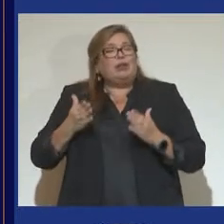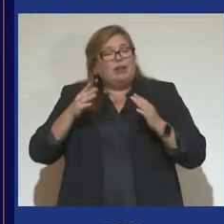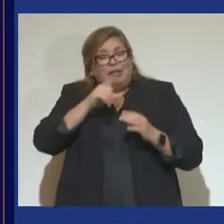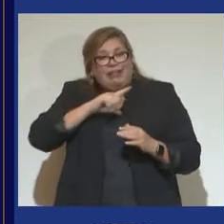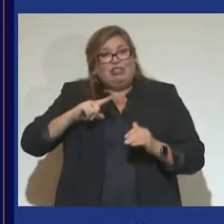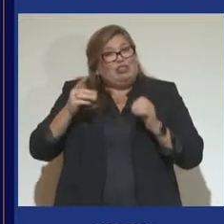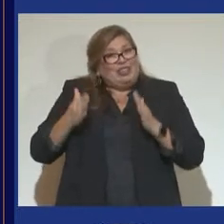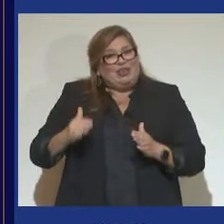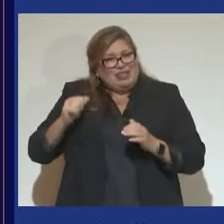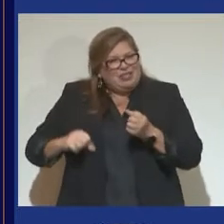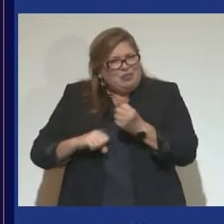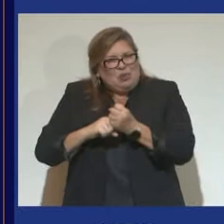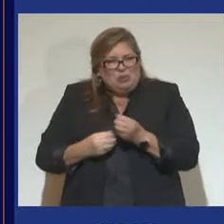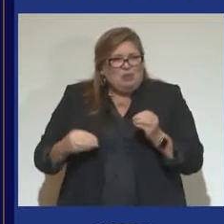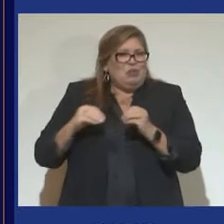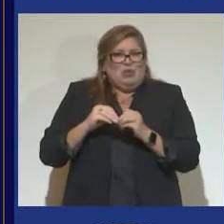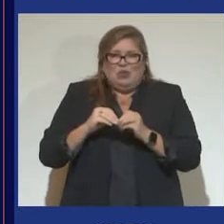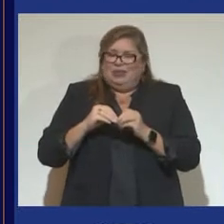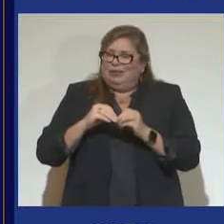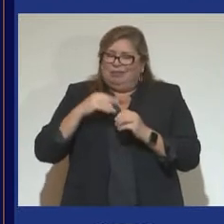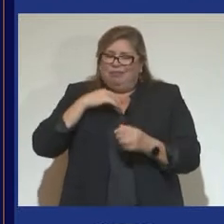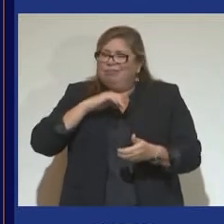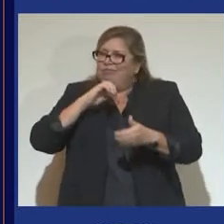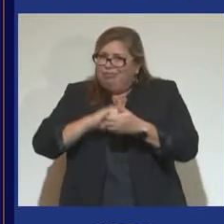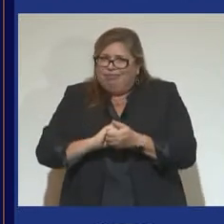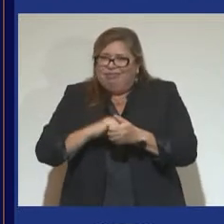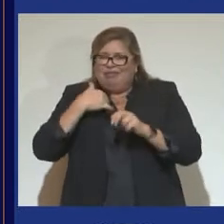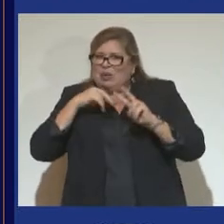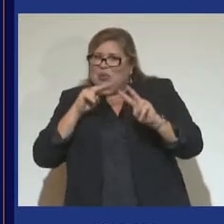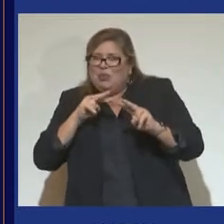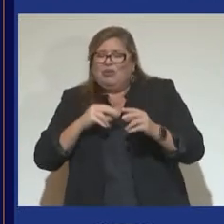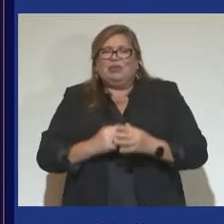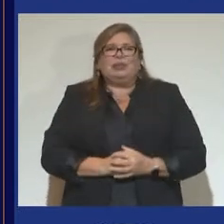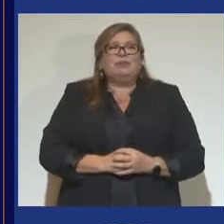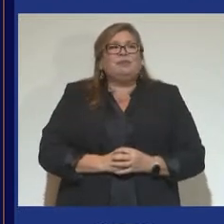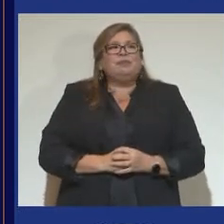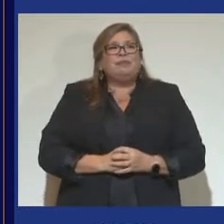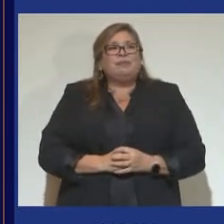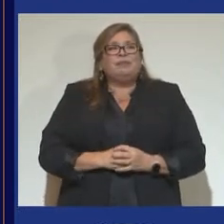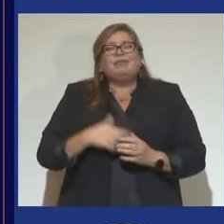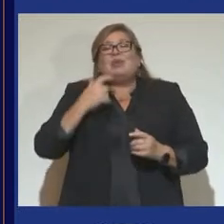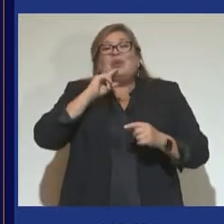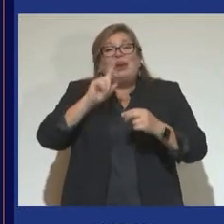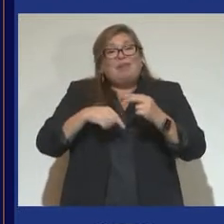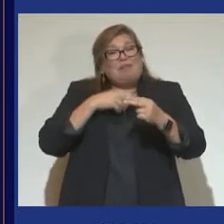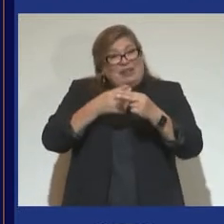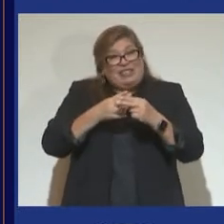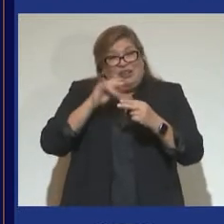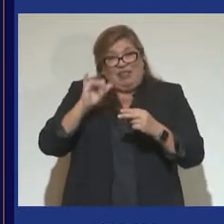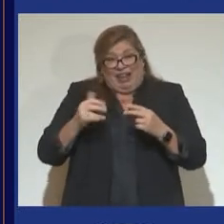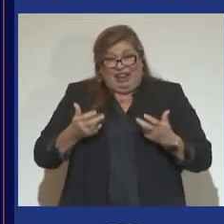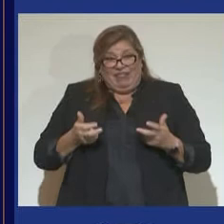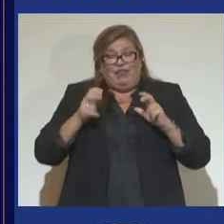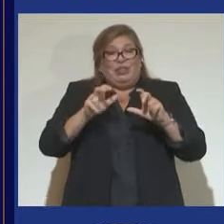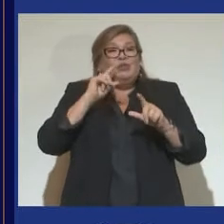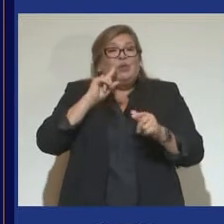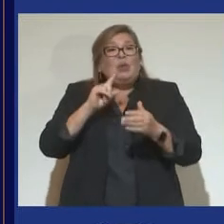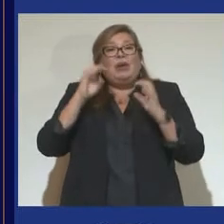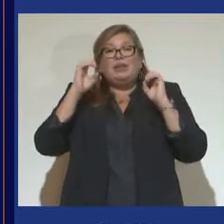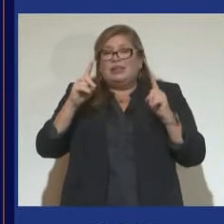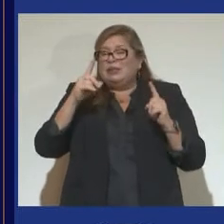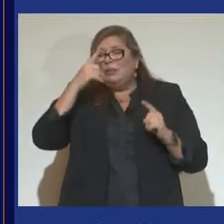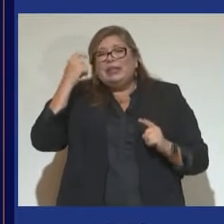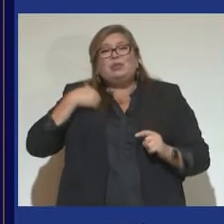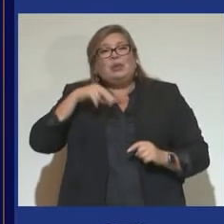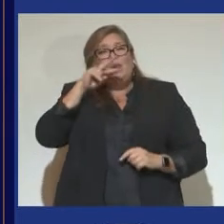apoyo y yo estoy definitivamente a favor de eso quiero simplemente subrayar esta inversión porque estamos fijándonos en